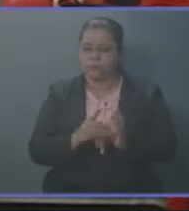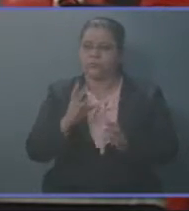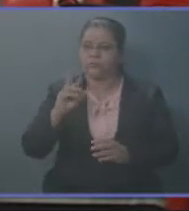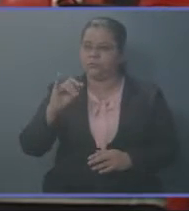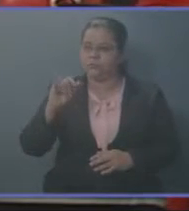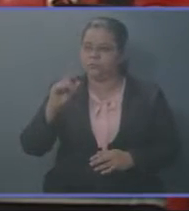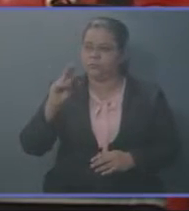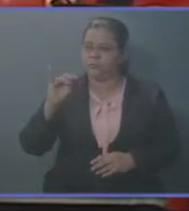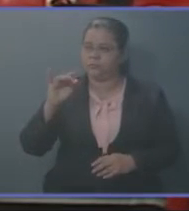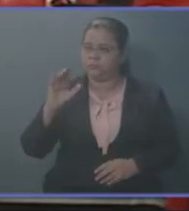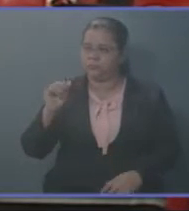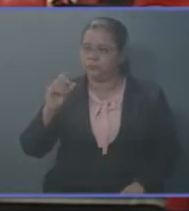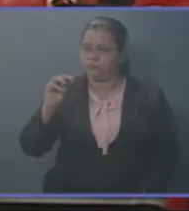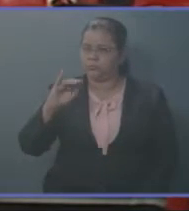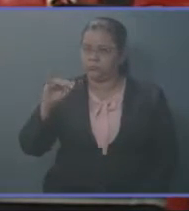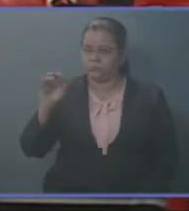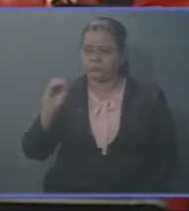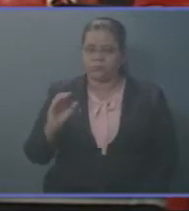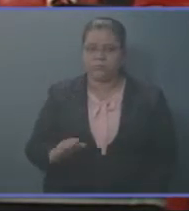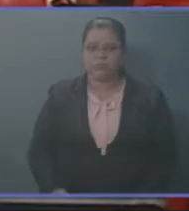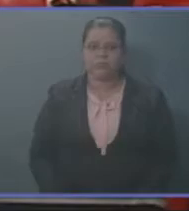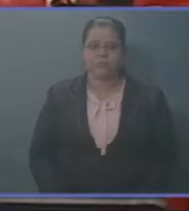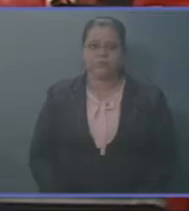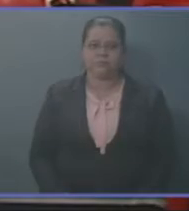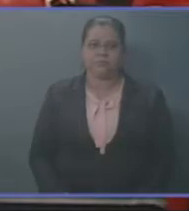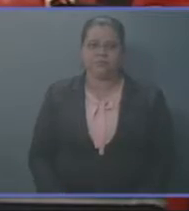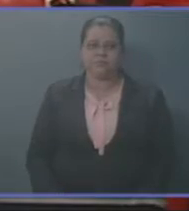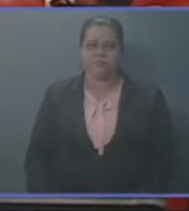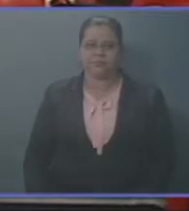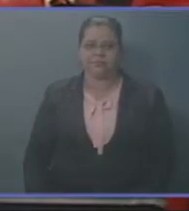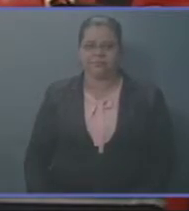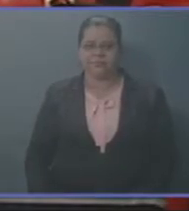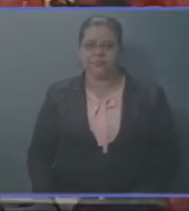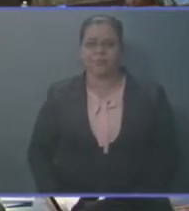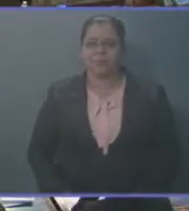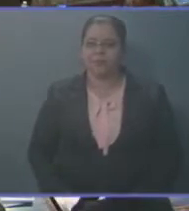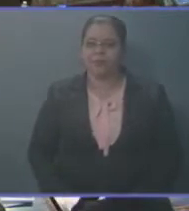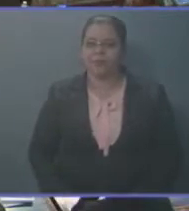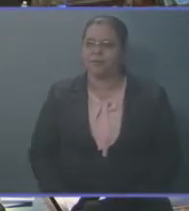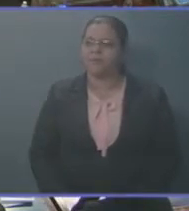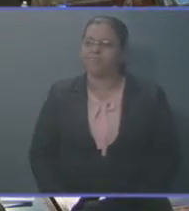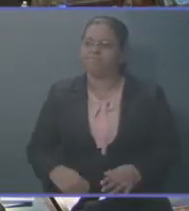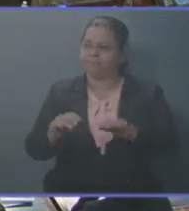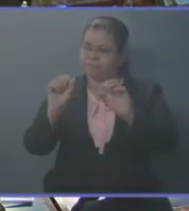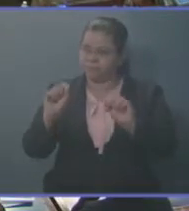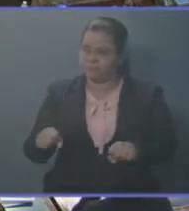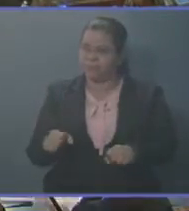Vilés, Cristina Corné. Gracias. No puede hacer llegar la propuesta, diputada.